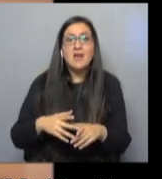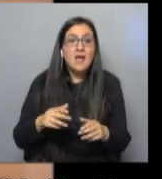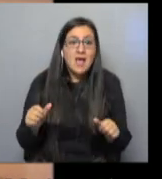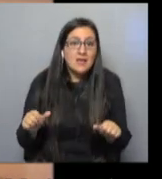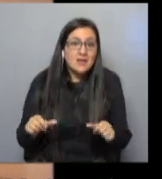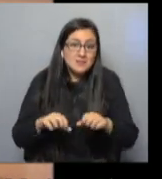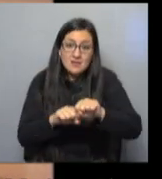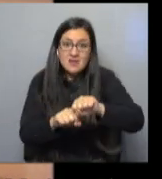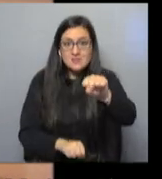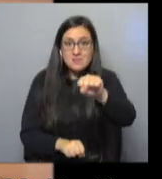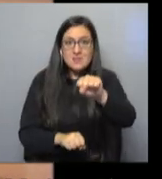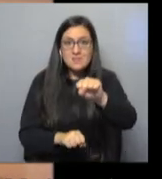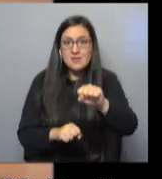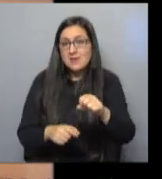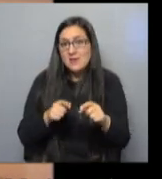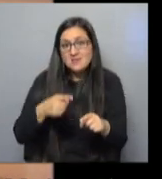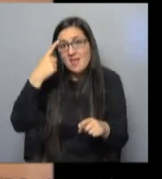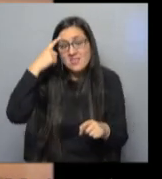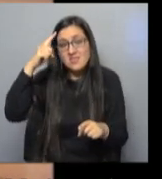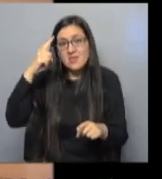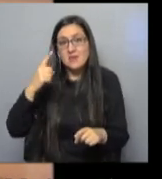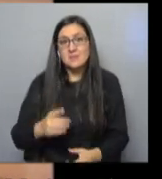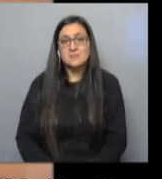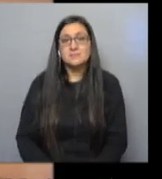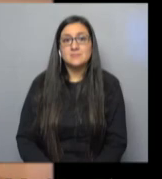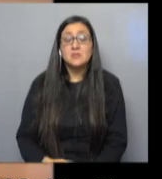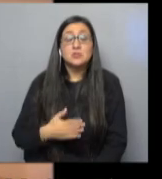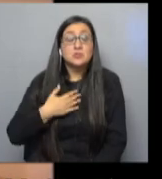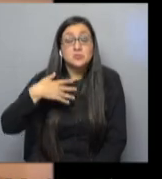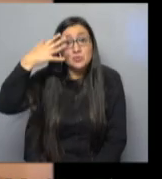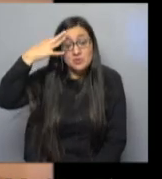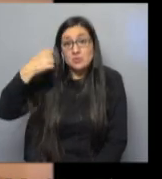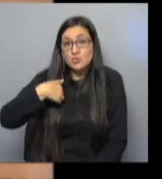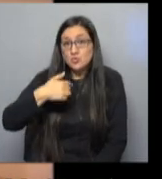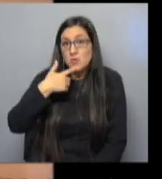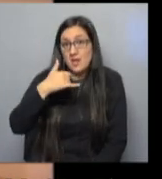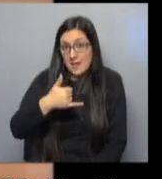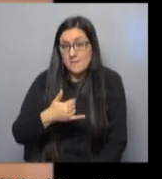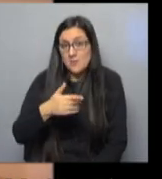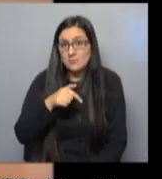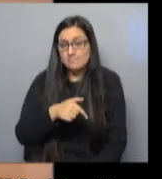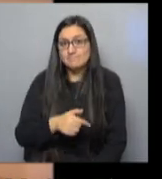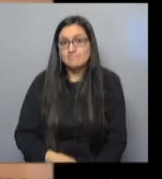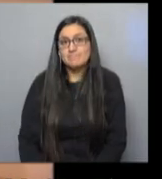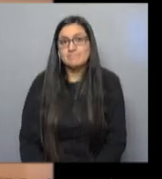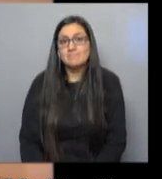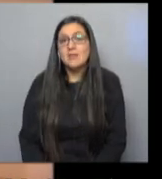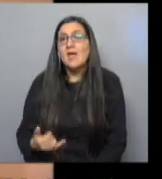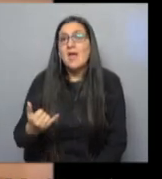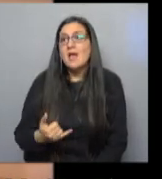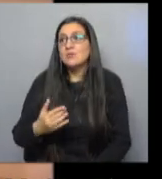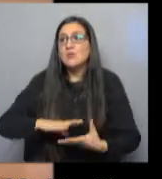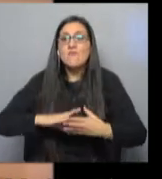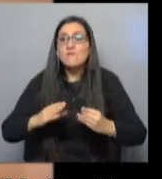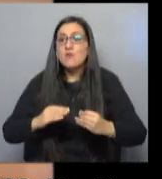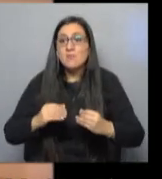doctorado este creo que me hice fue eso soy un ejemplo de eso hay que tener una manera de